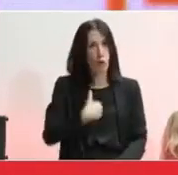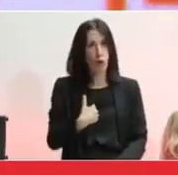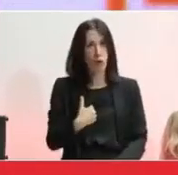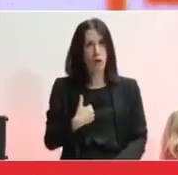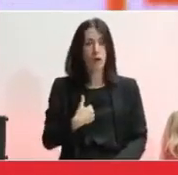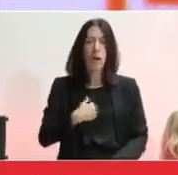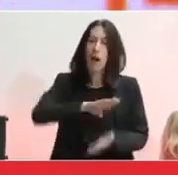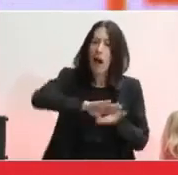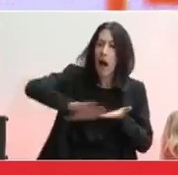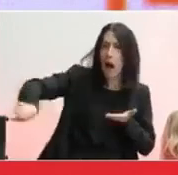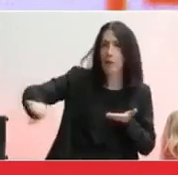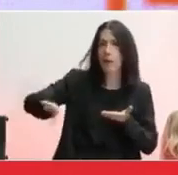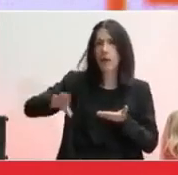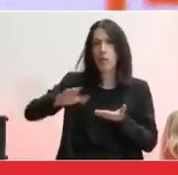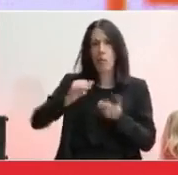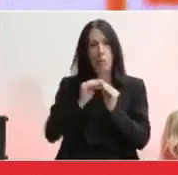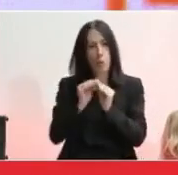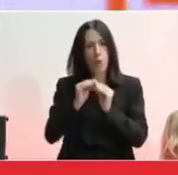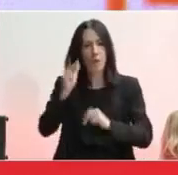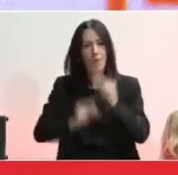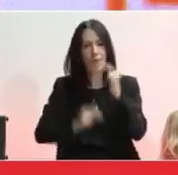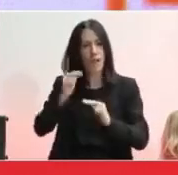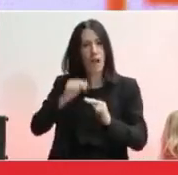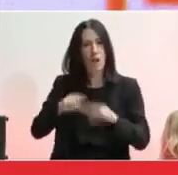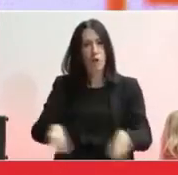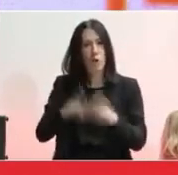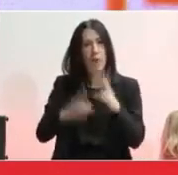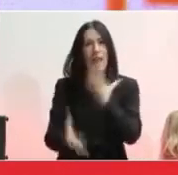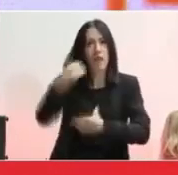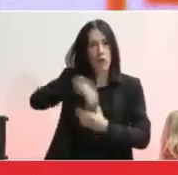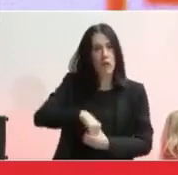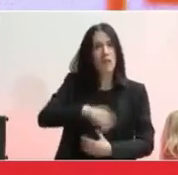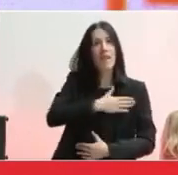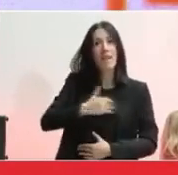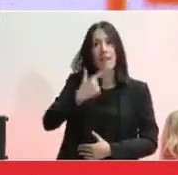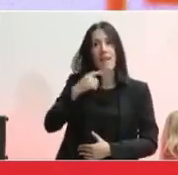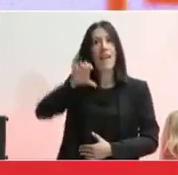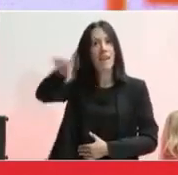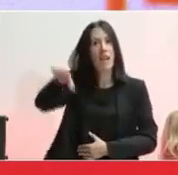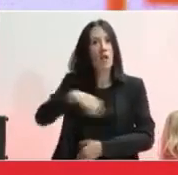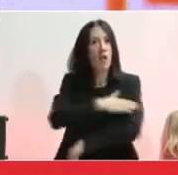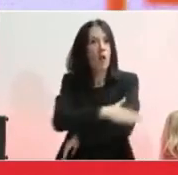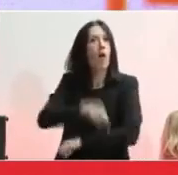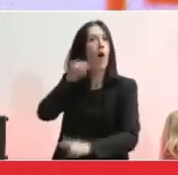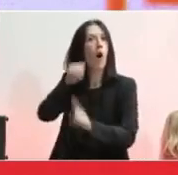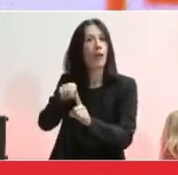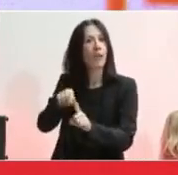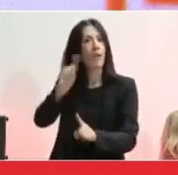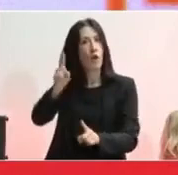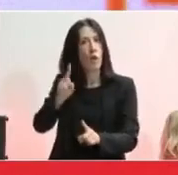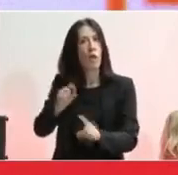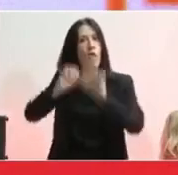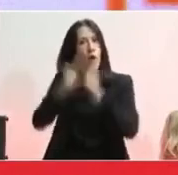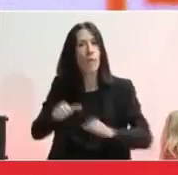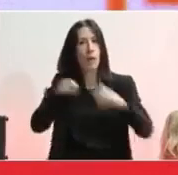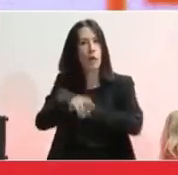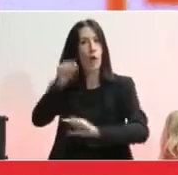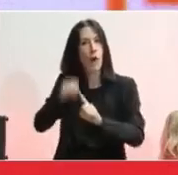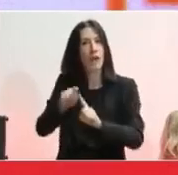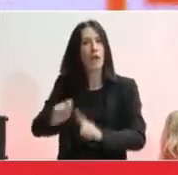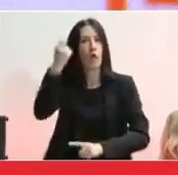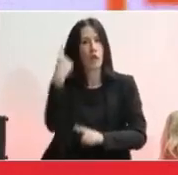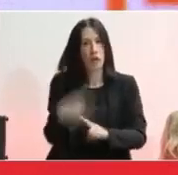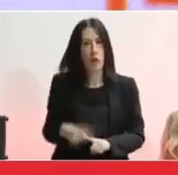a un lado la ingeniería social y el intervencionismo que convierte al Estado en un fin y no en un medio.